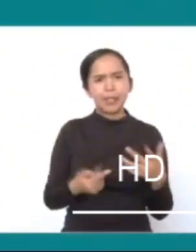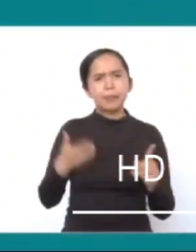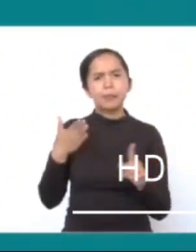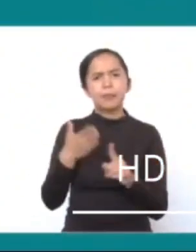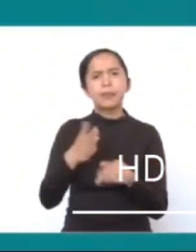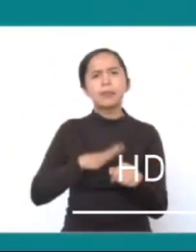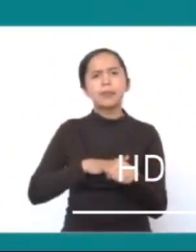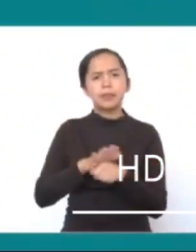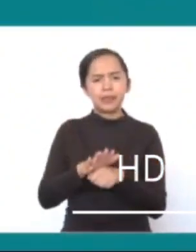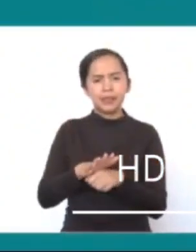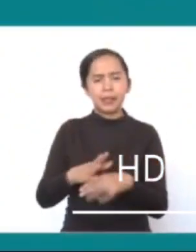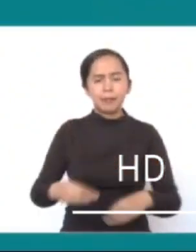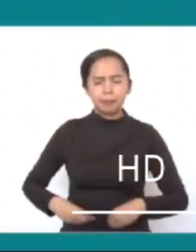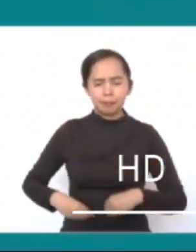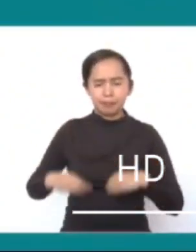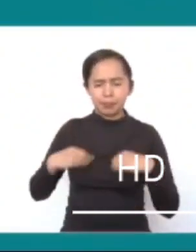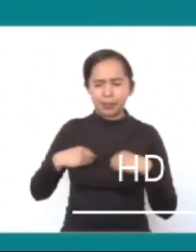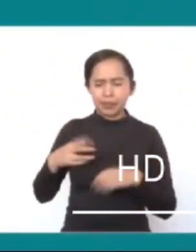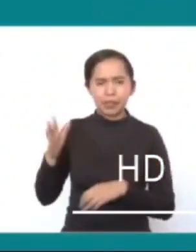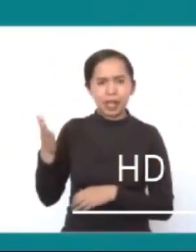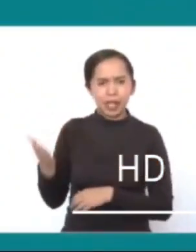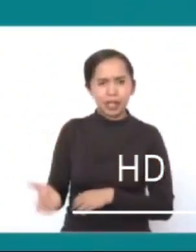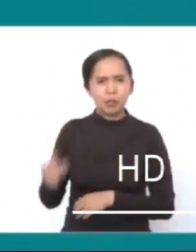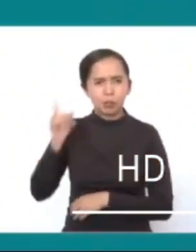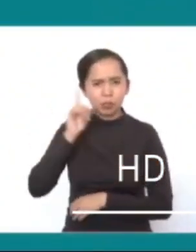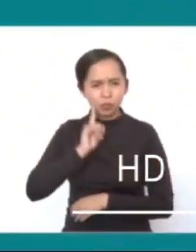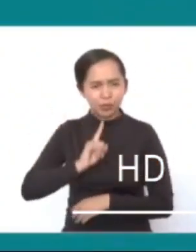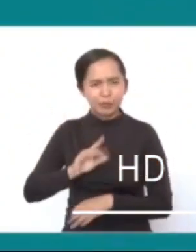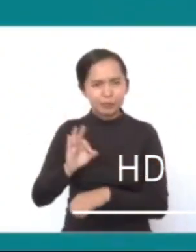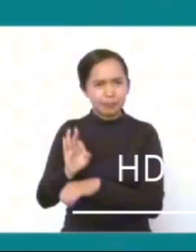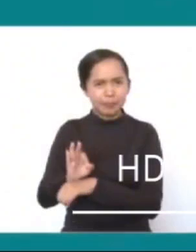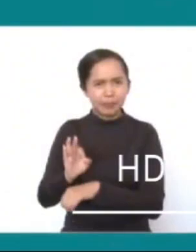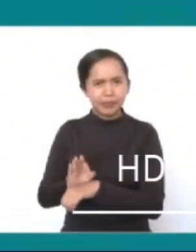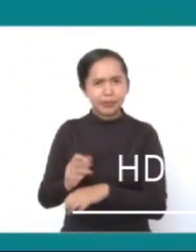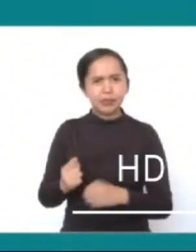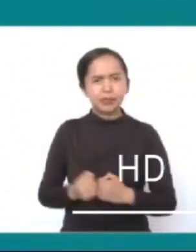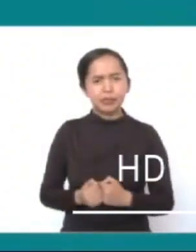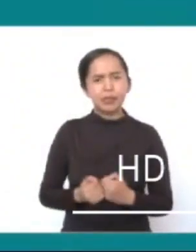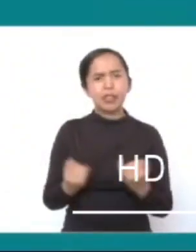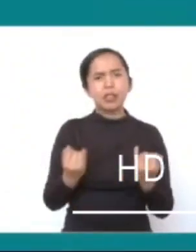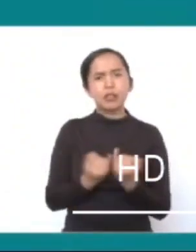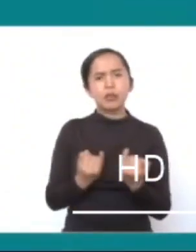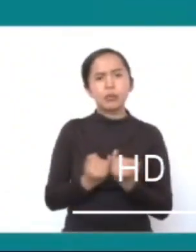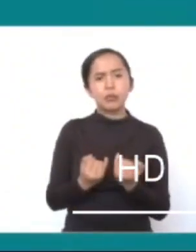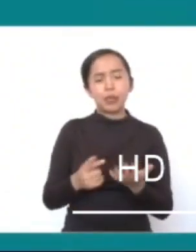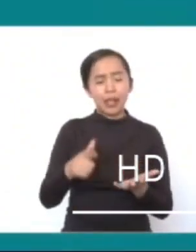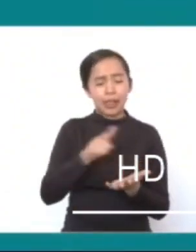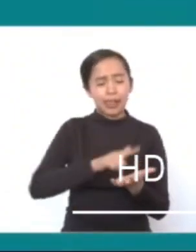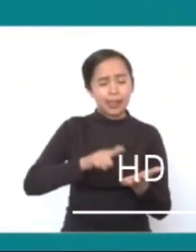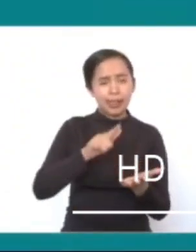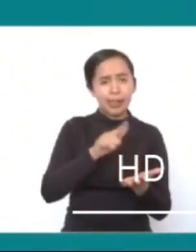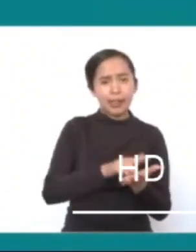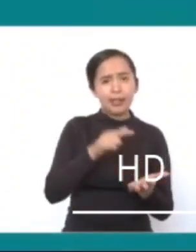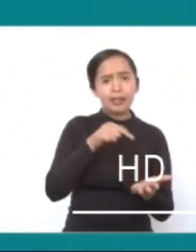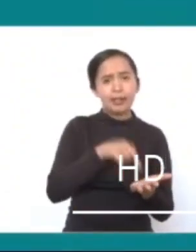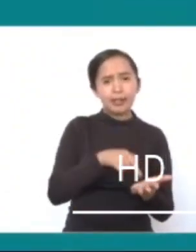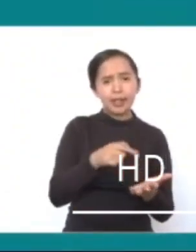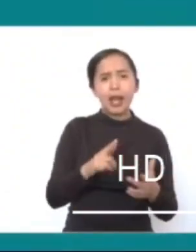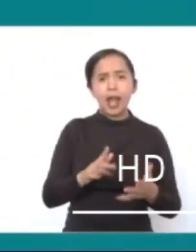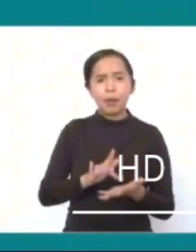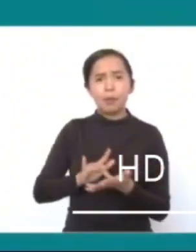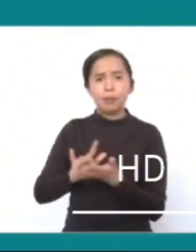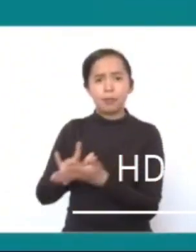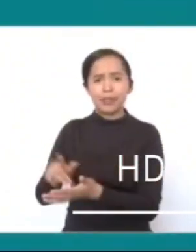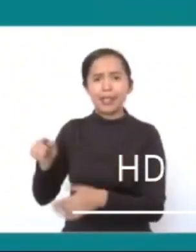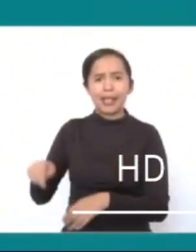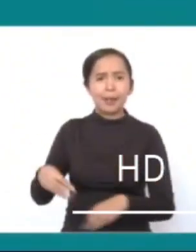la vida, integridad y bienes de las mujeres y que cuenten con mecanismos legales que contribuyan a lograr una vida